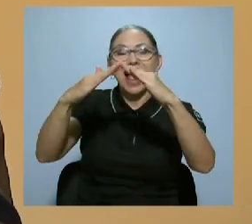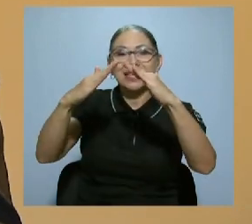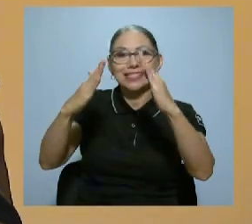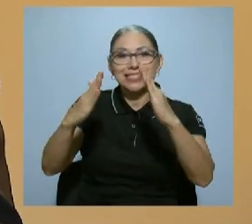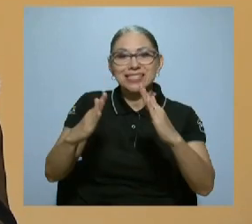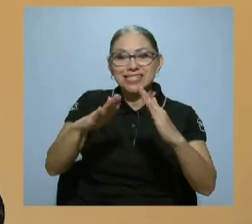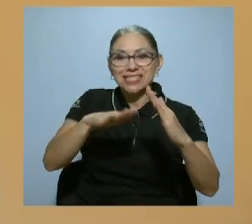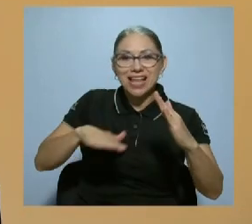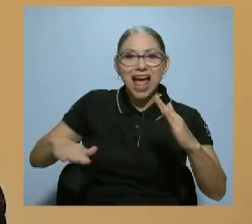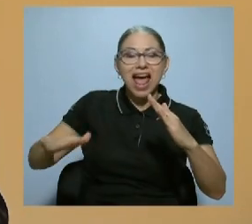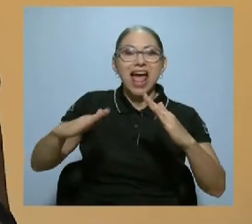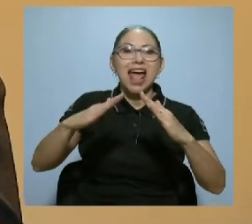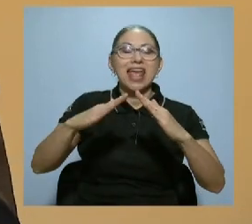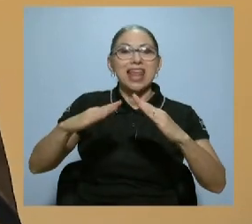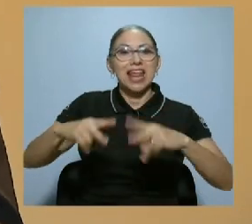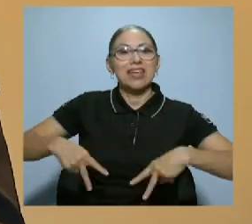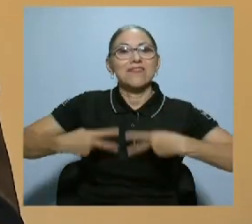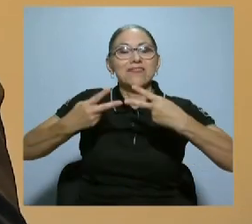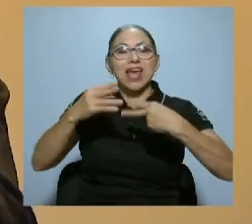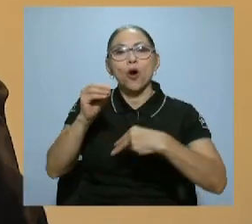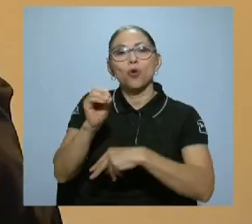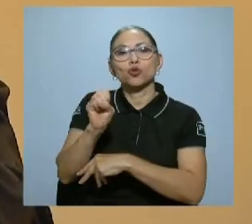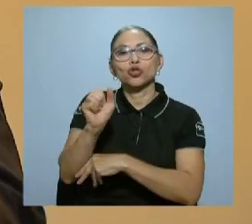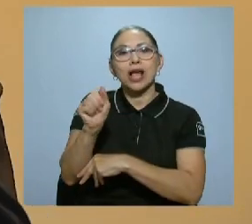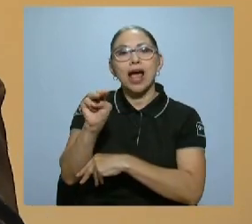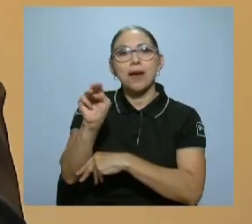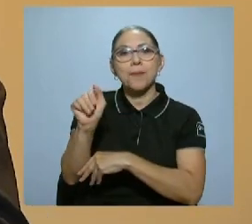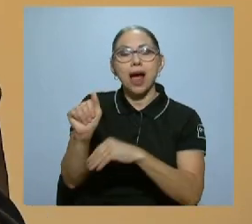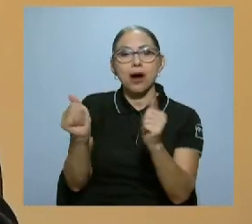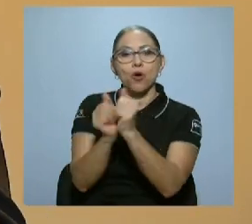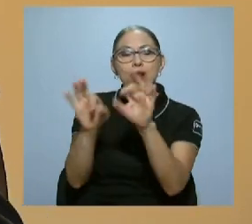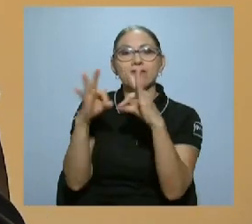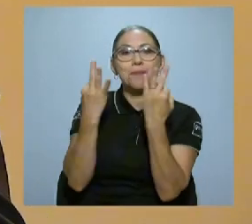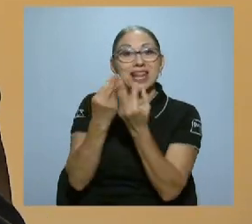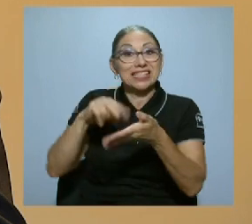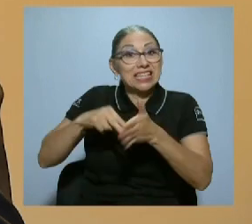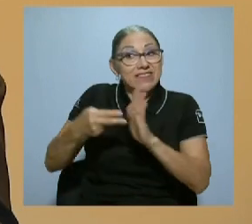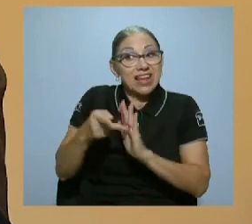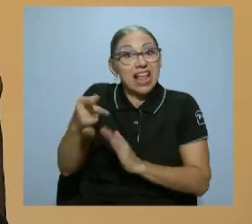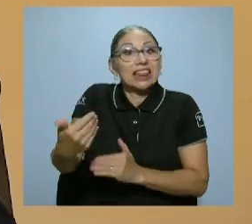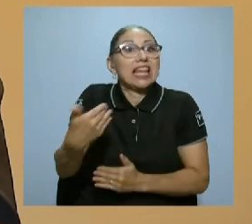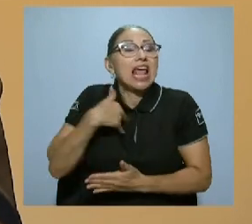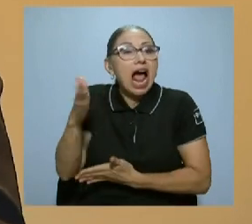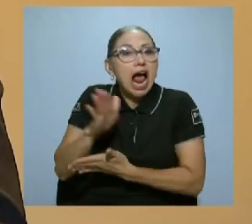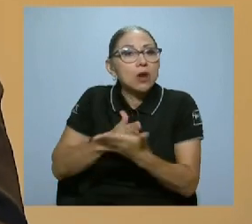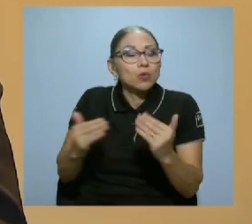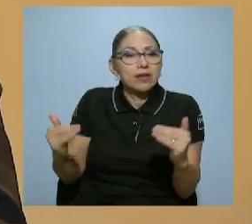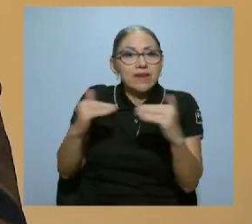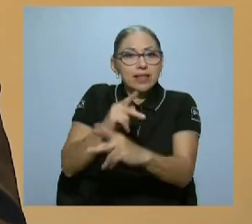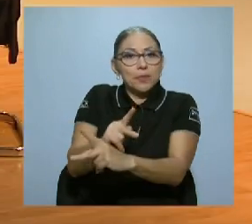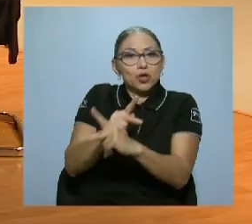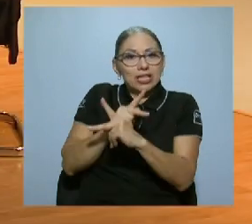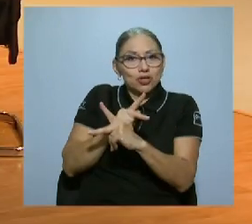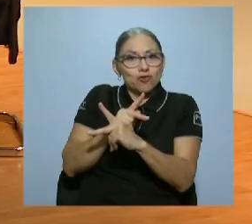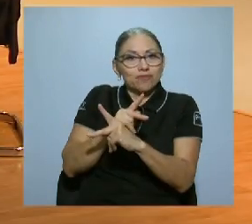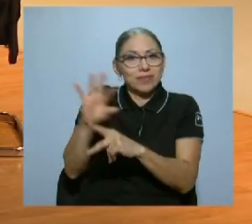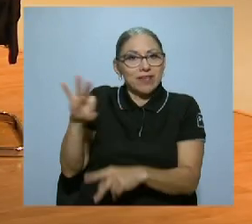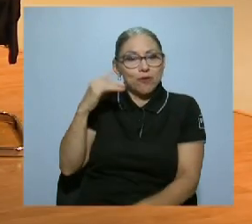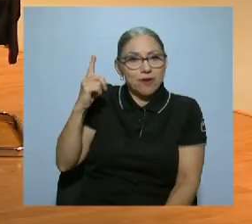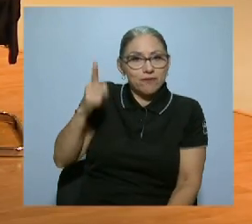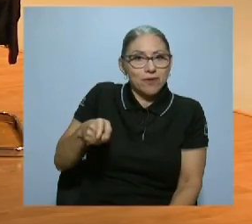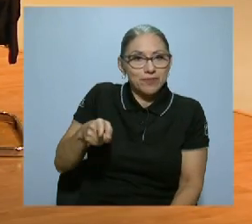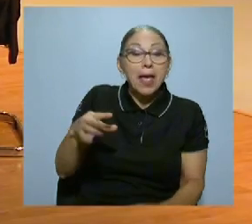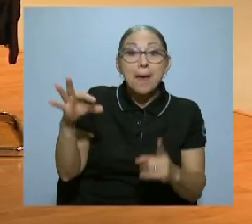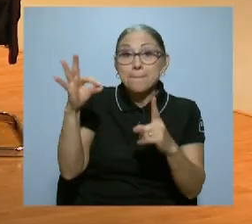llamarla, en la que vivía Osama con su familia. Quiere decir que tenía algún nivel de protección forzosamente, no hay otra manera de verlo. Pakistán ha